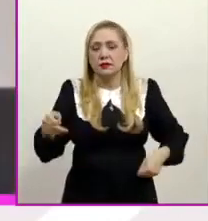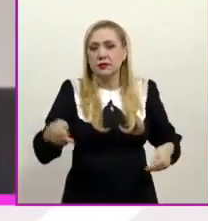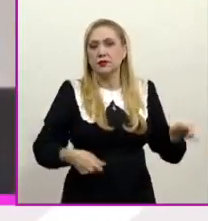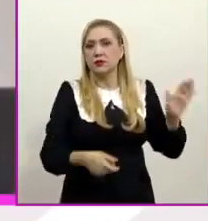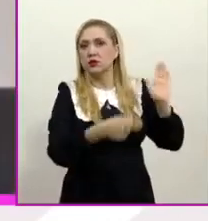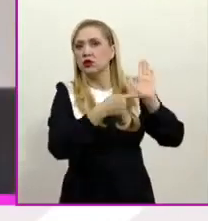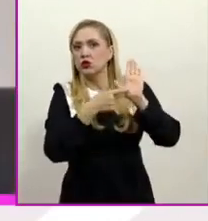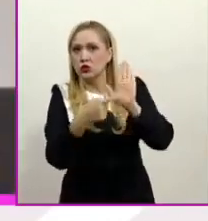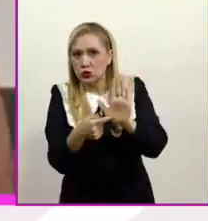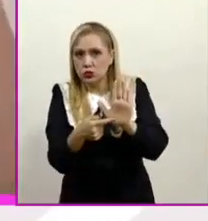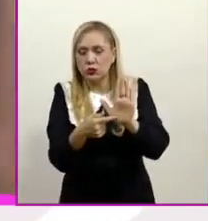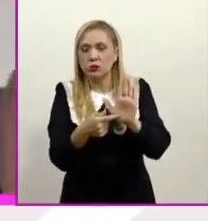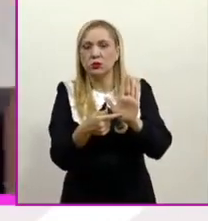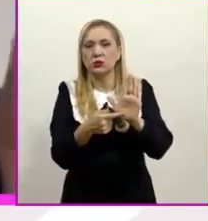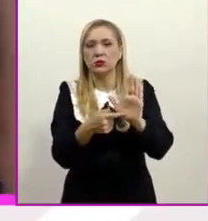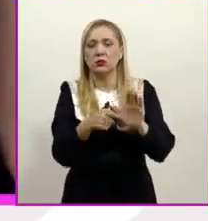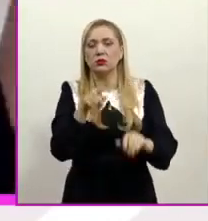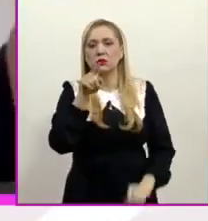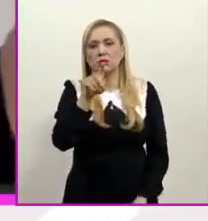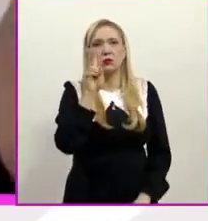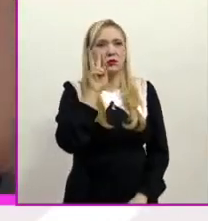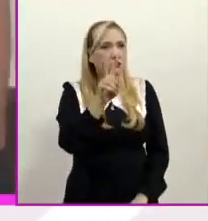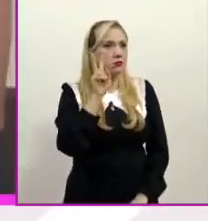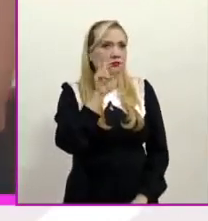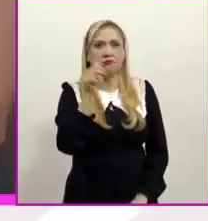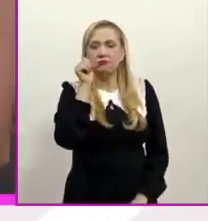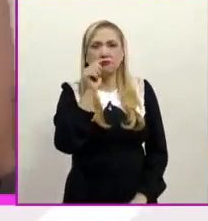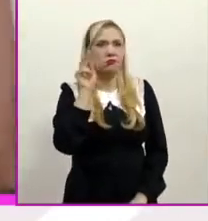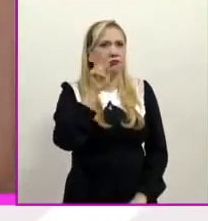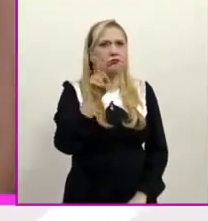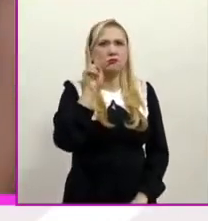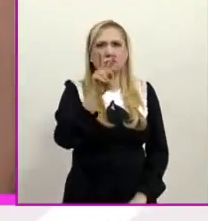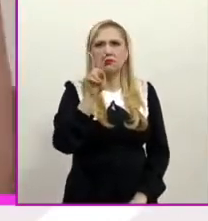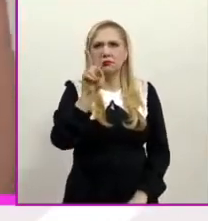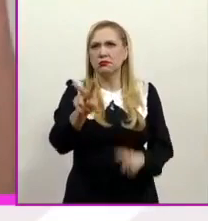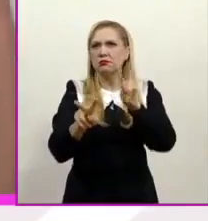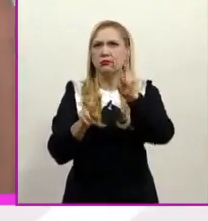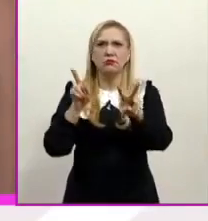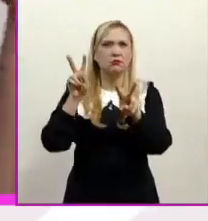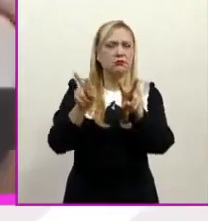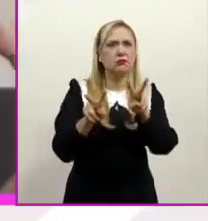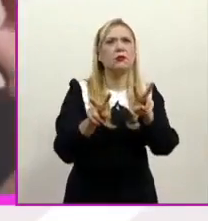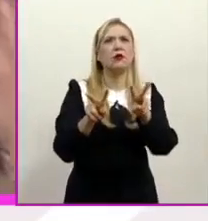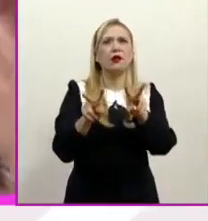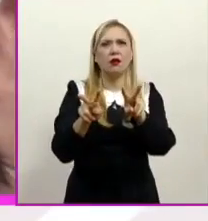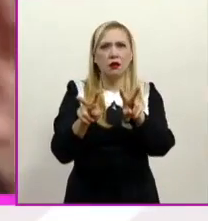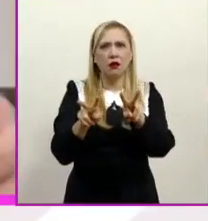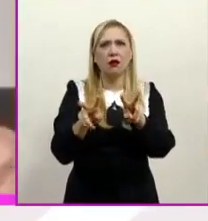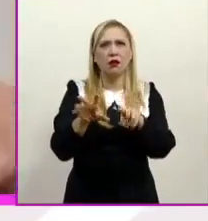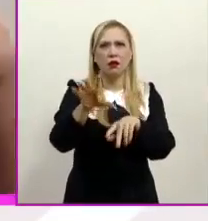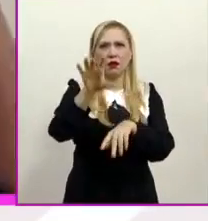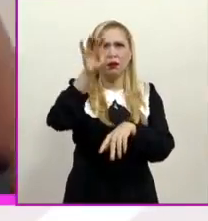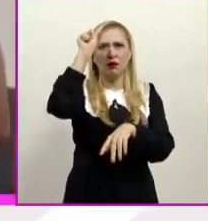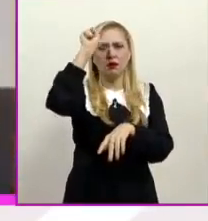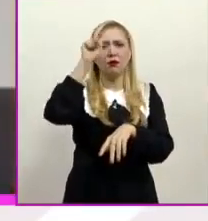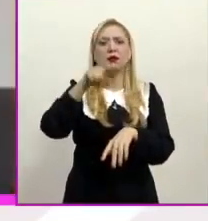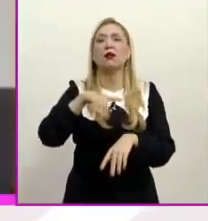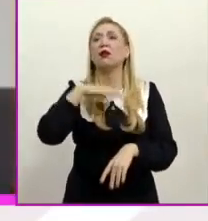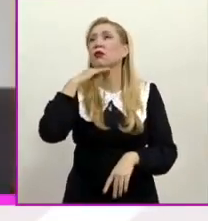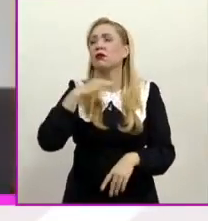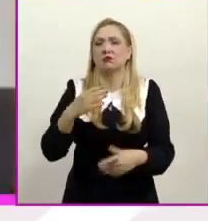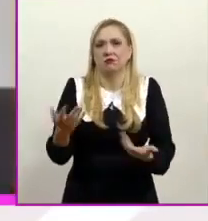visible, como eso que todo el tiempo te está mandando una información porque no puedes no dejar de verlo,